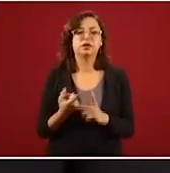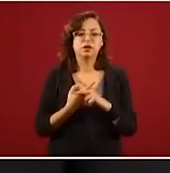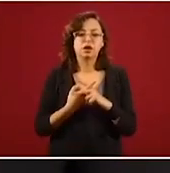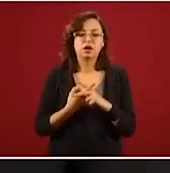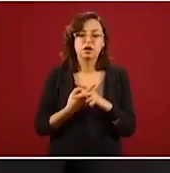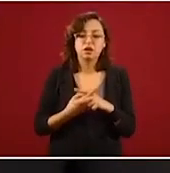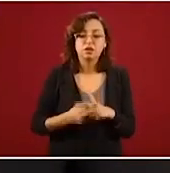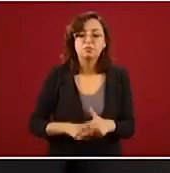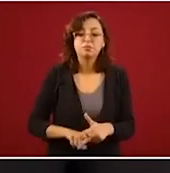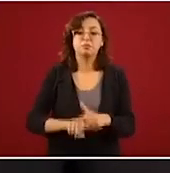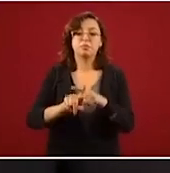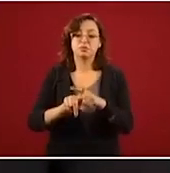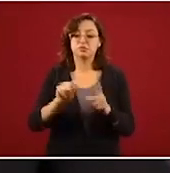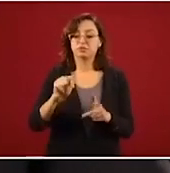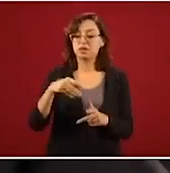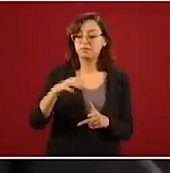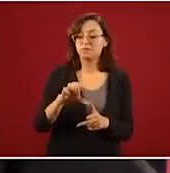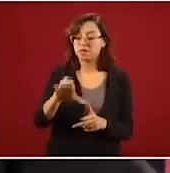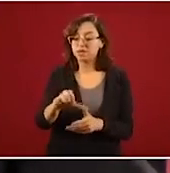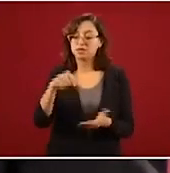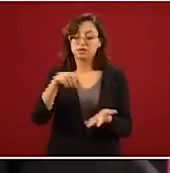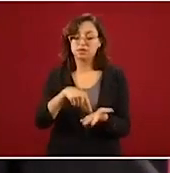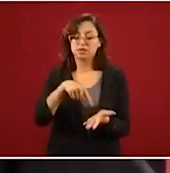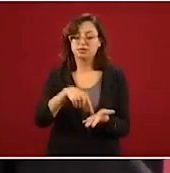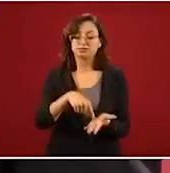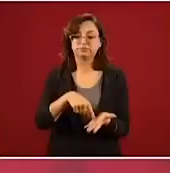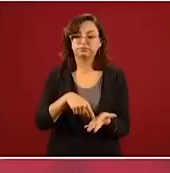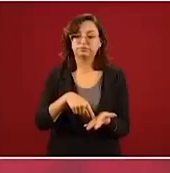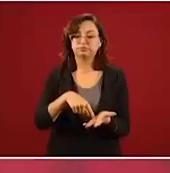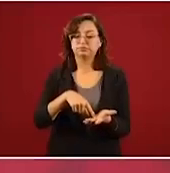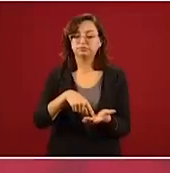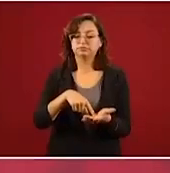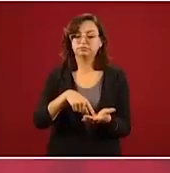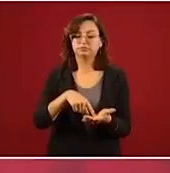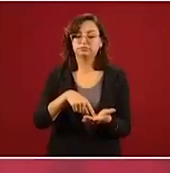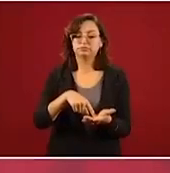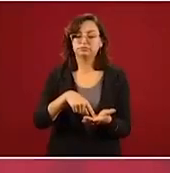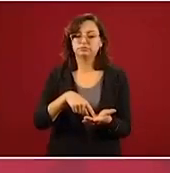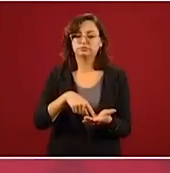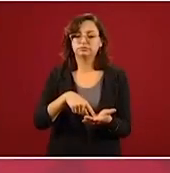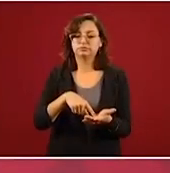inicialmente en el tratado se buscaba